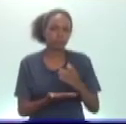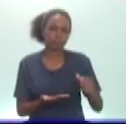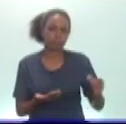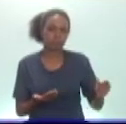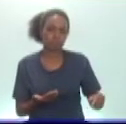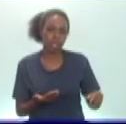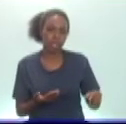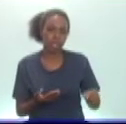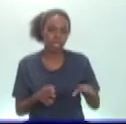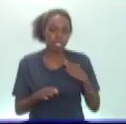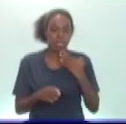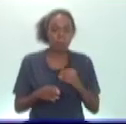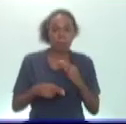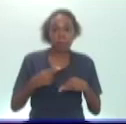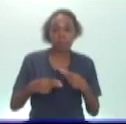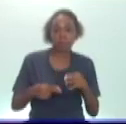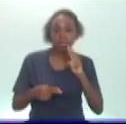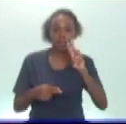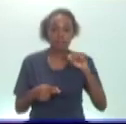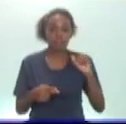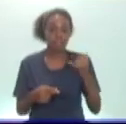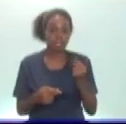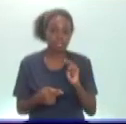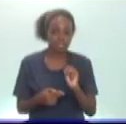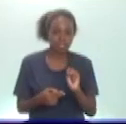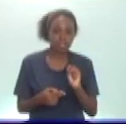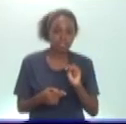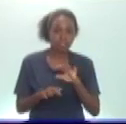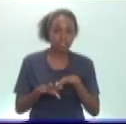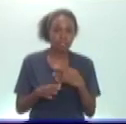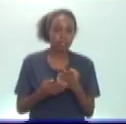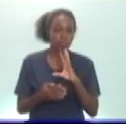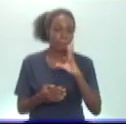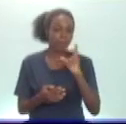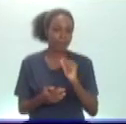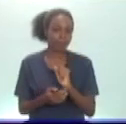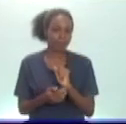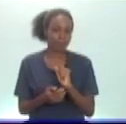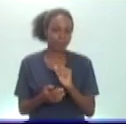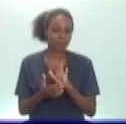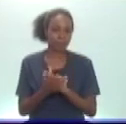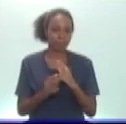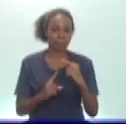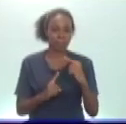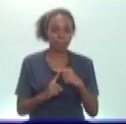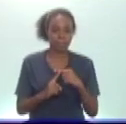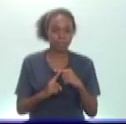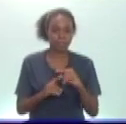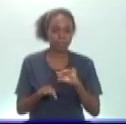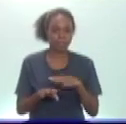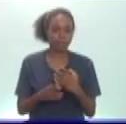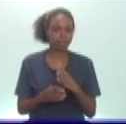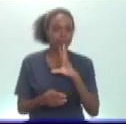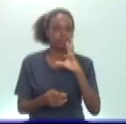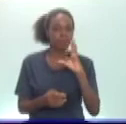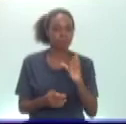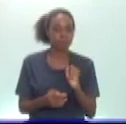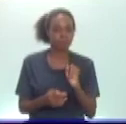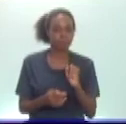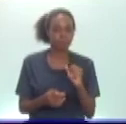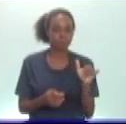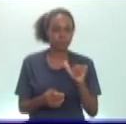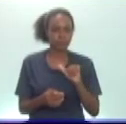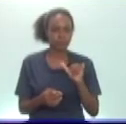realizar los cálculos, cuál fue la vía correcta. En el caso de las matemáticas, siempre que el resultado sea sinónimo